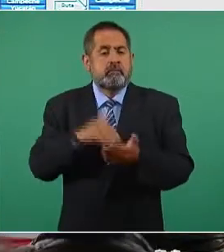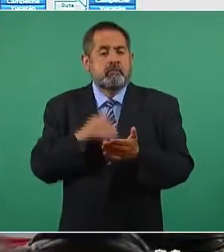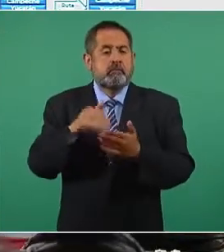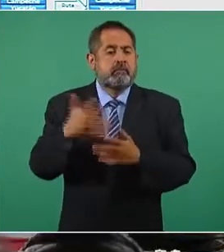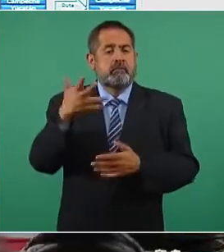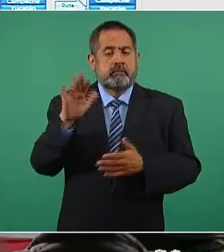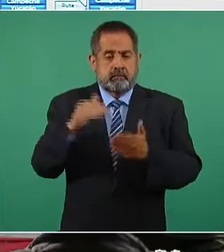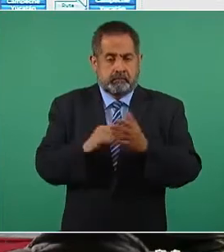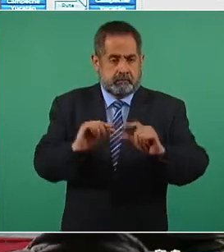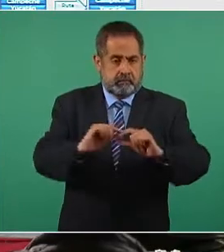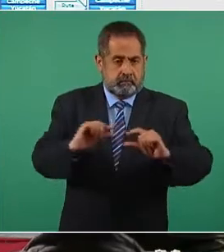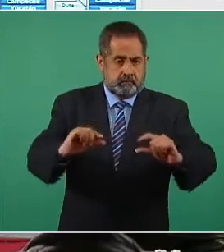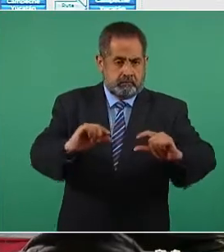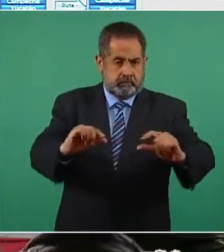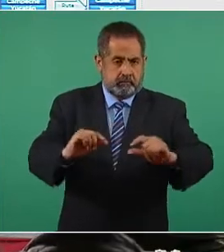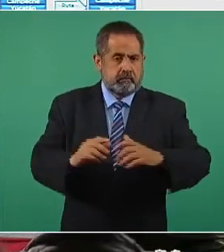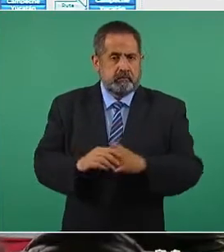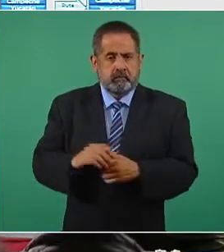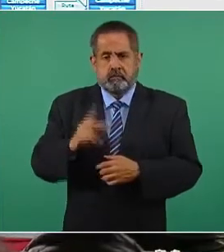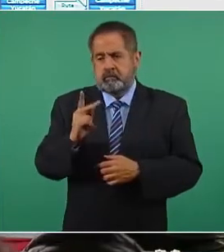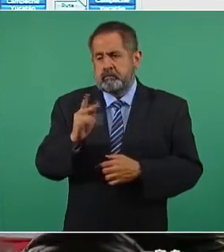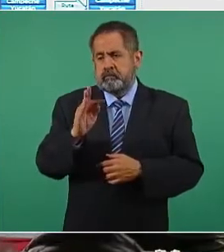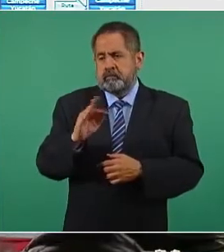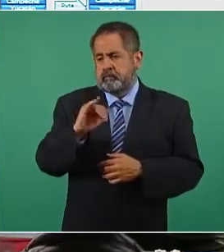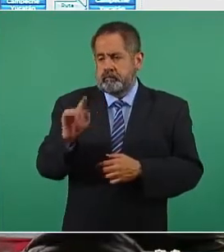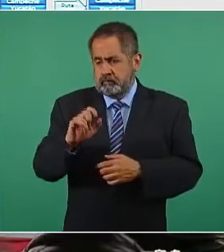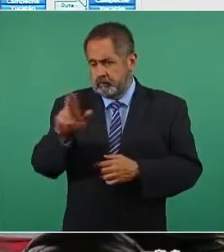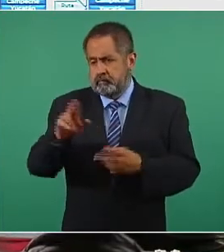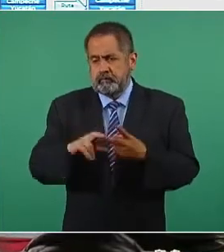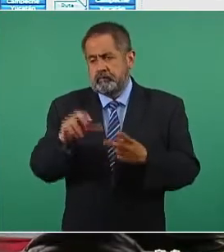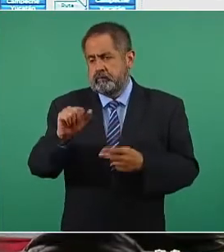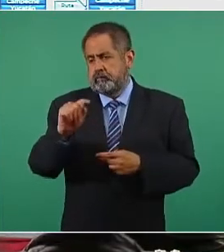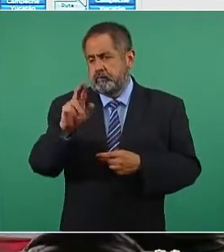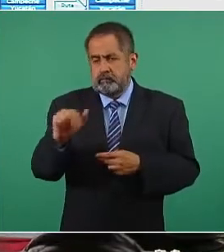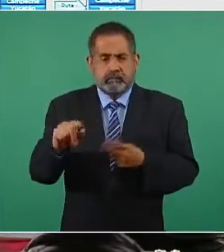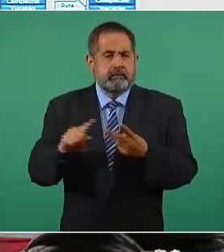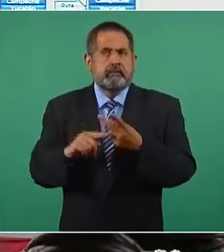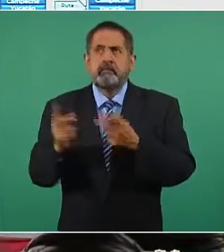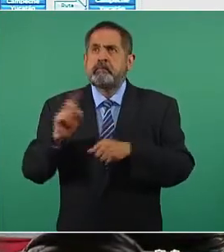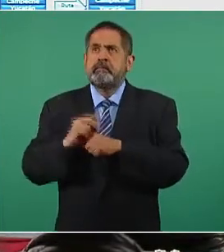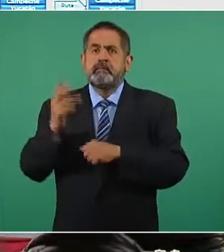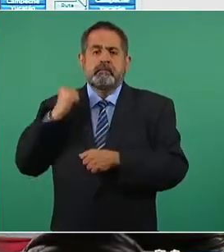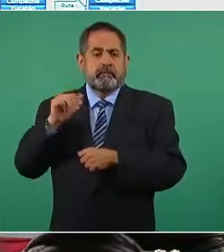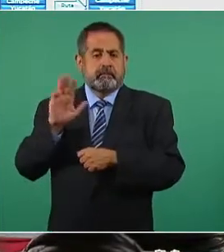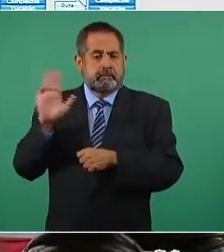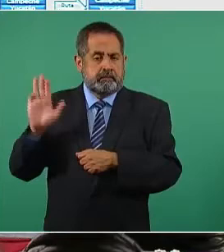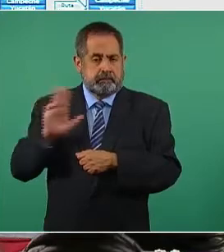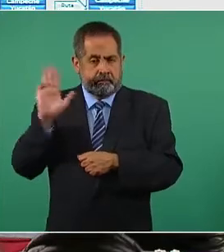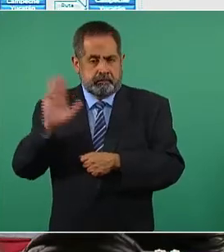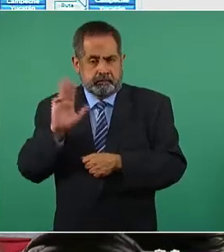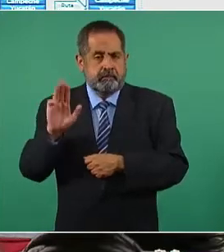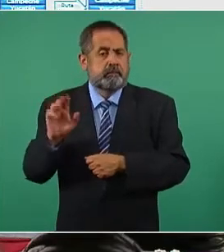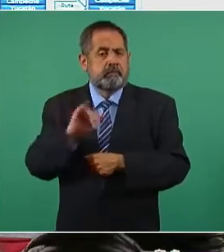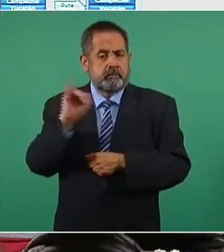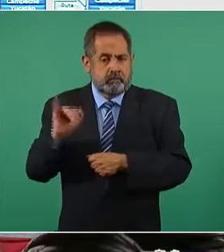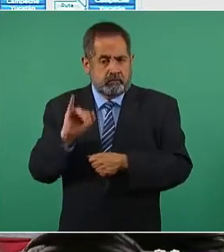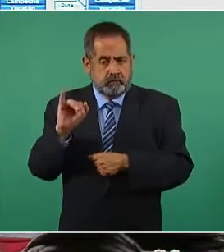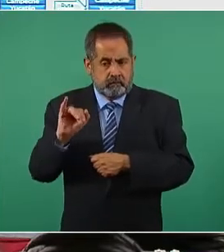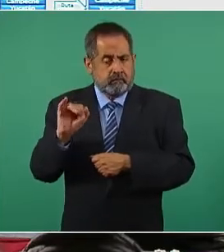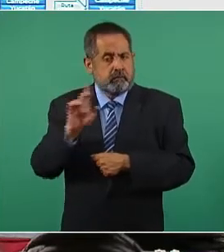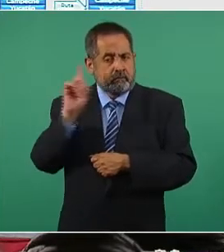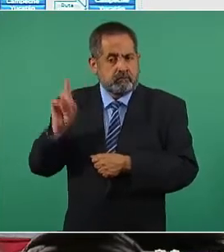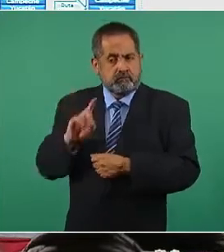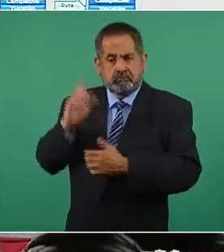5.010.000 dosis entre Pfizer y AstraZeneca los días miércoles, jueves y